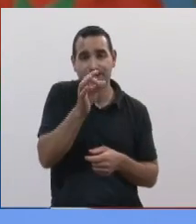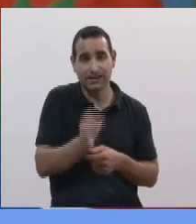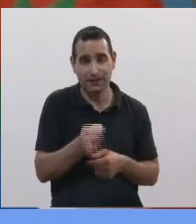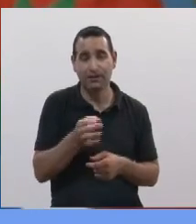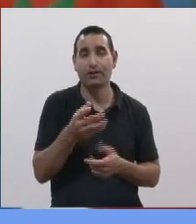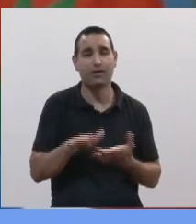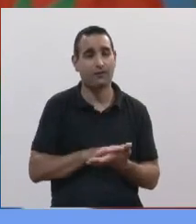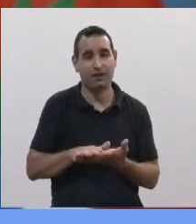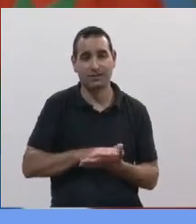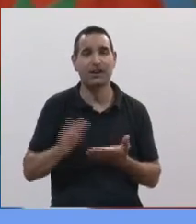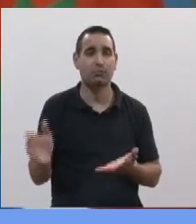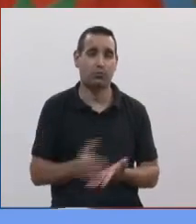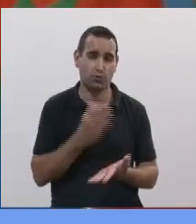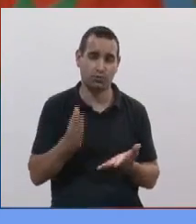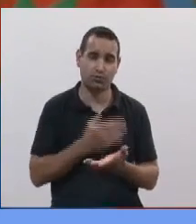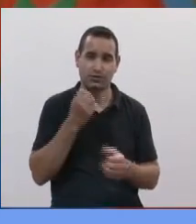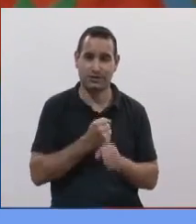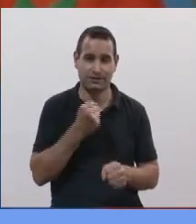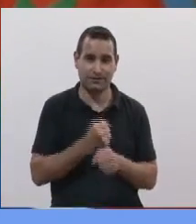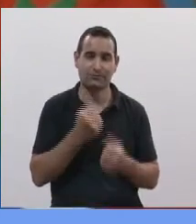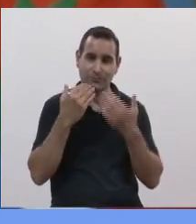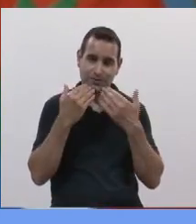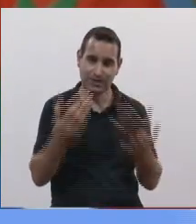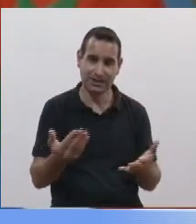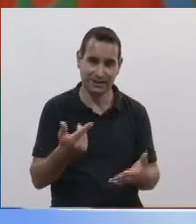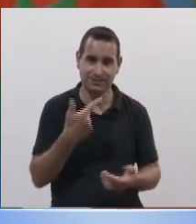para ello es la producción y el trabajo.